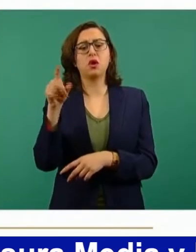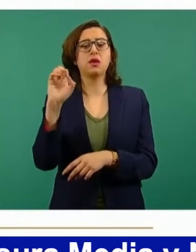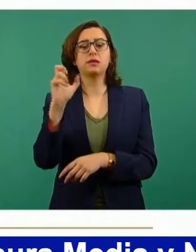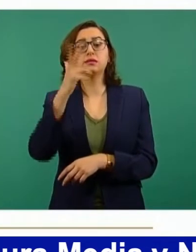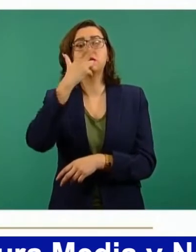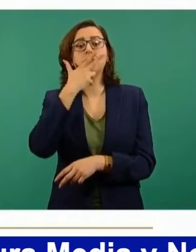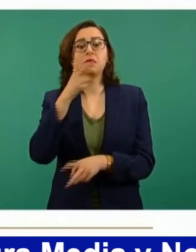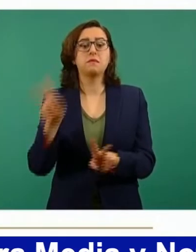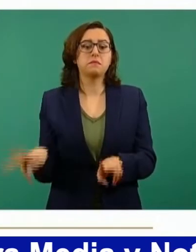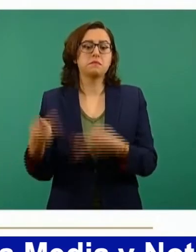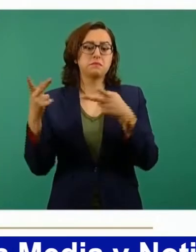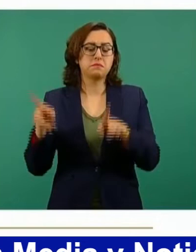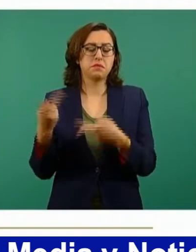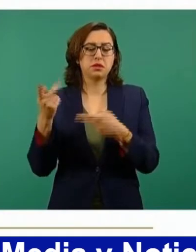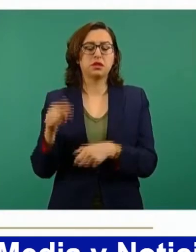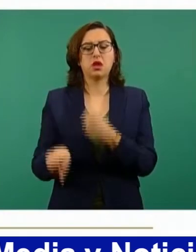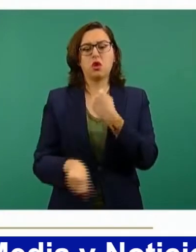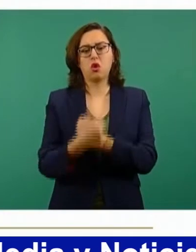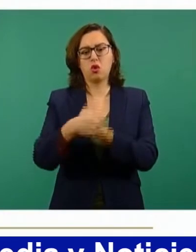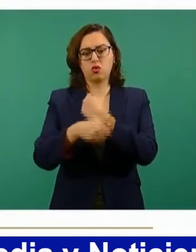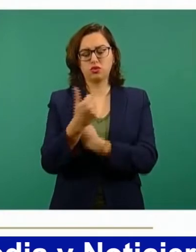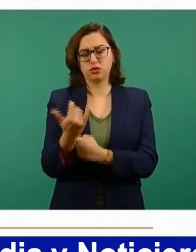un precio promedio al público de